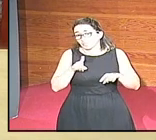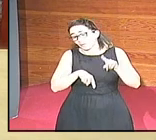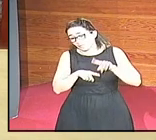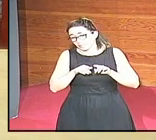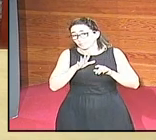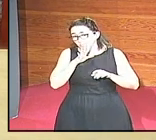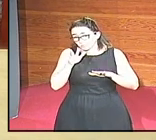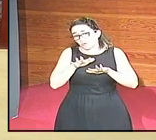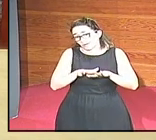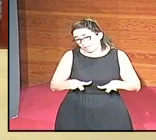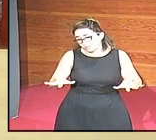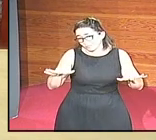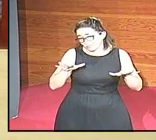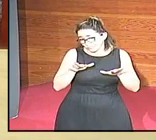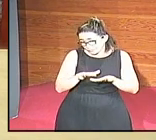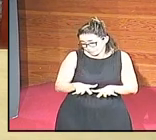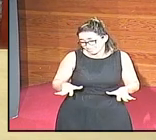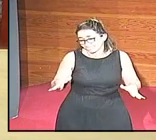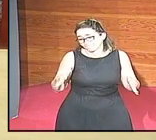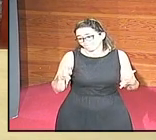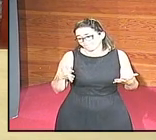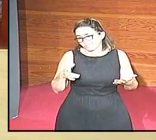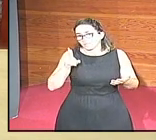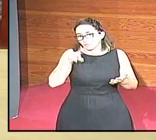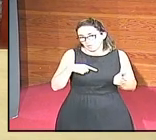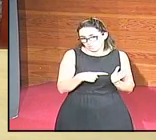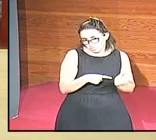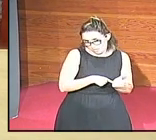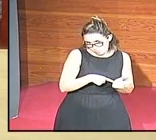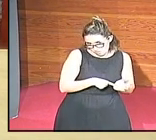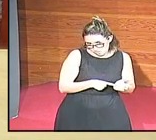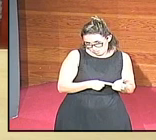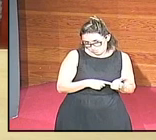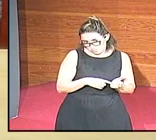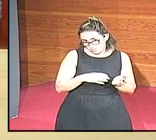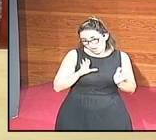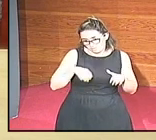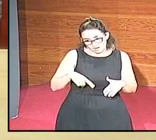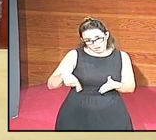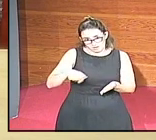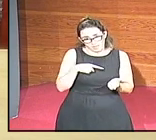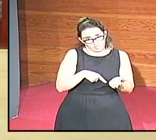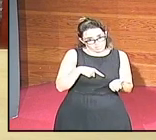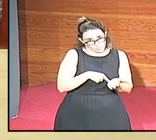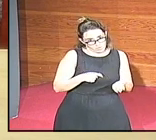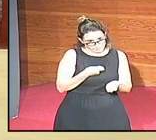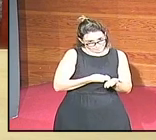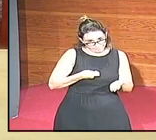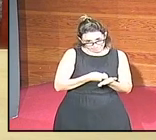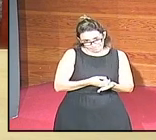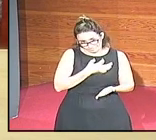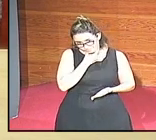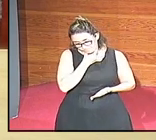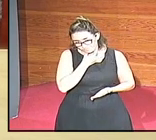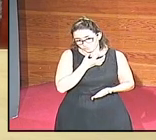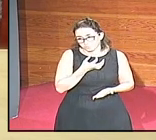van. Y que todo esto va a pufo, que dicen en mi pueblo. O sea, esto se va a tener que pagar, no viene todo gratis. Pero bueno, y luego,